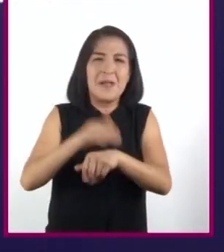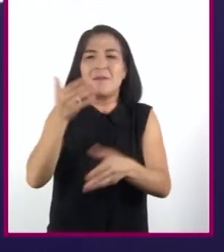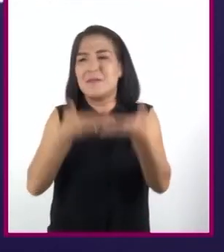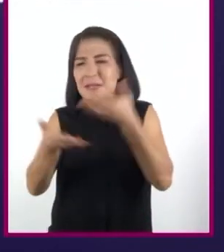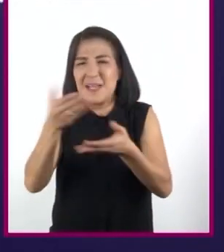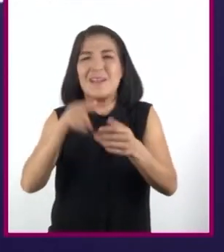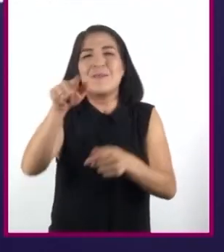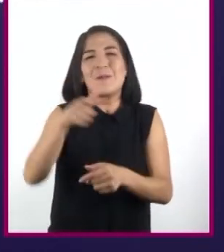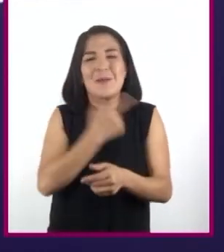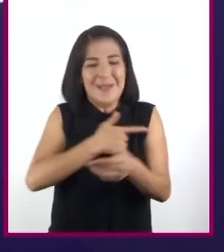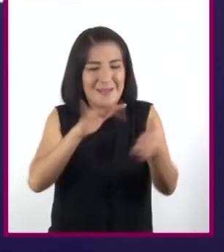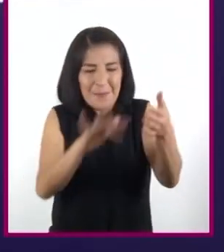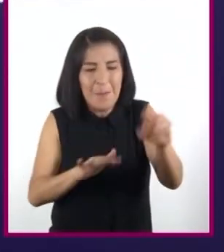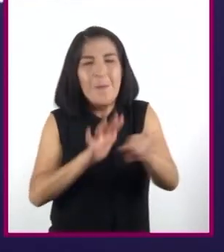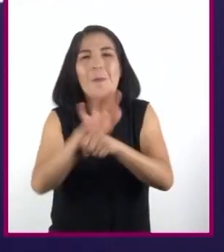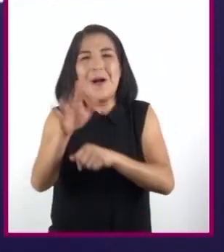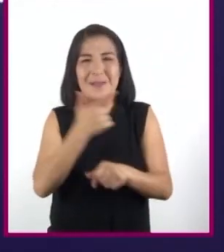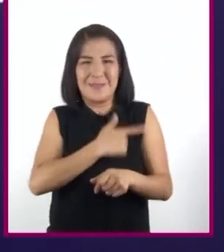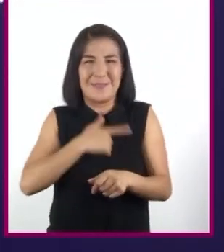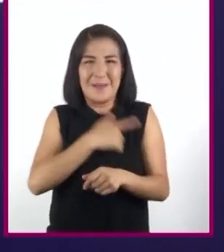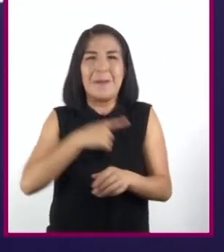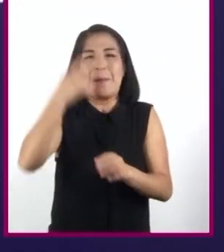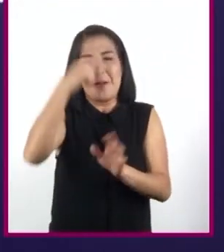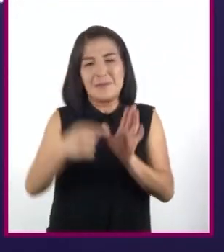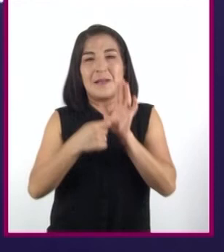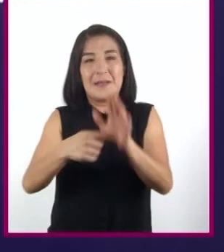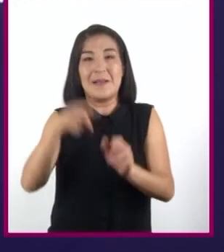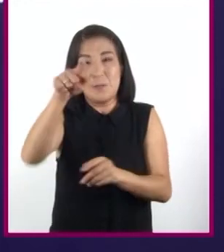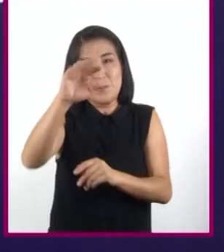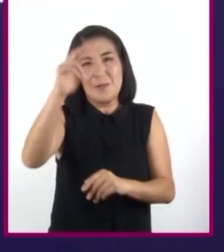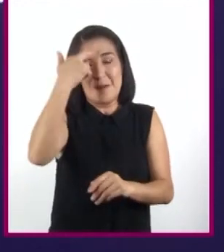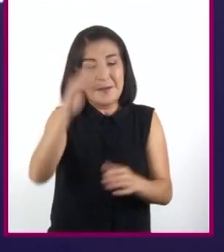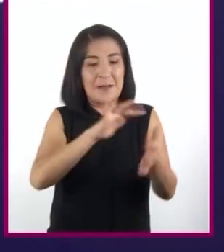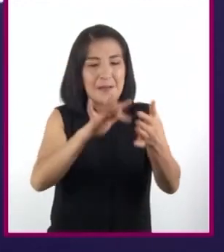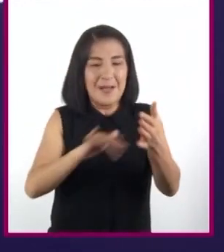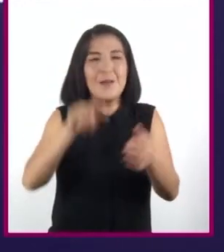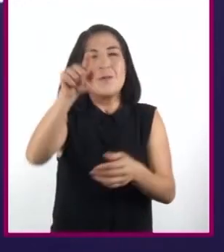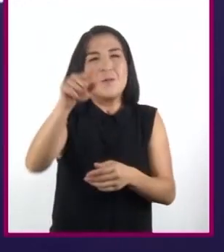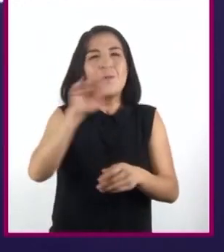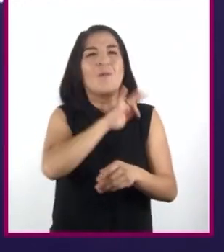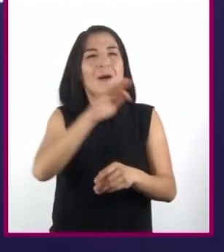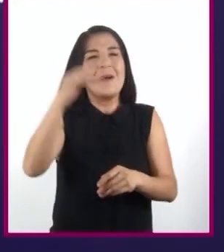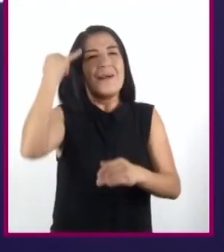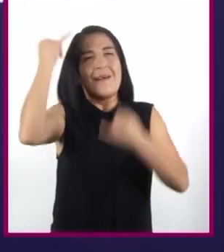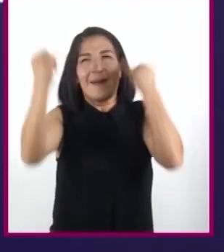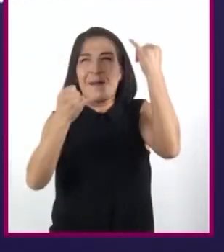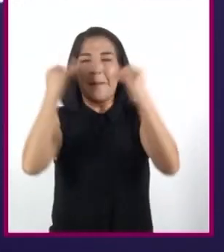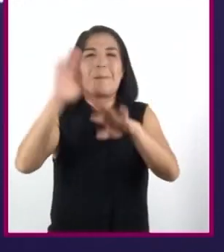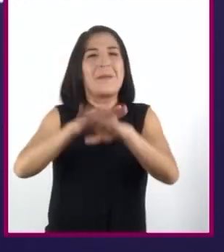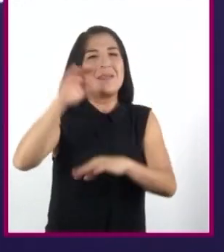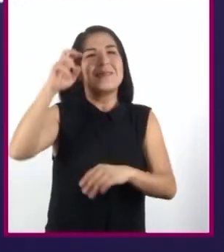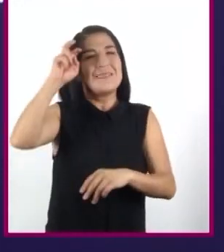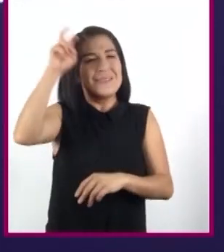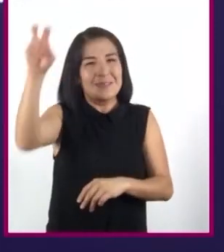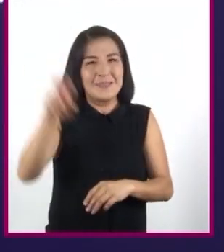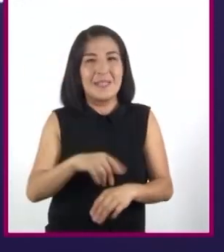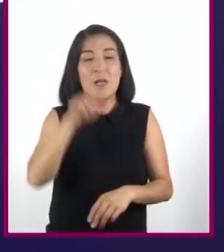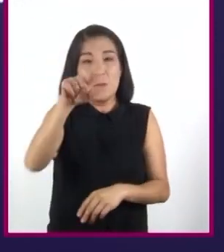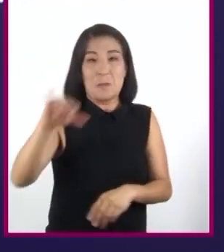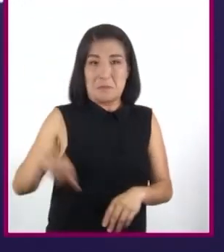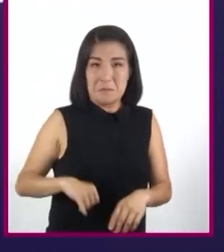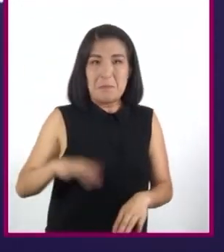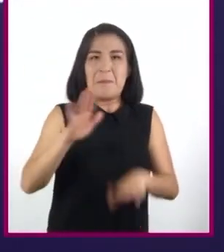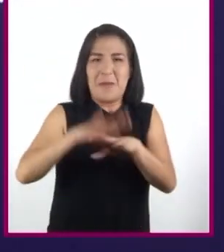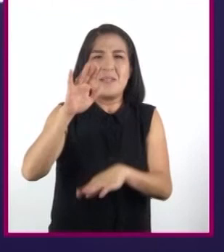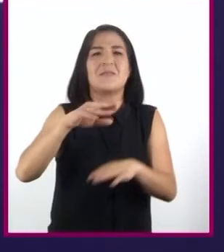te han gustado. Recuerda que la lectura nos permite desarrollar nuestra creatividad e imaginación. Si te interesa leer